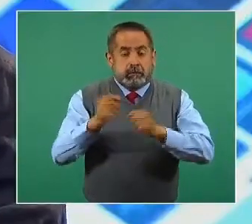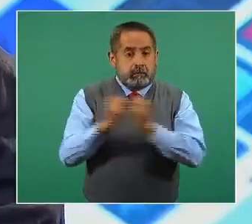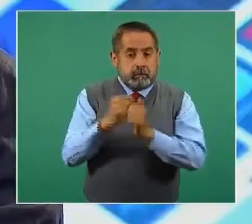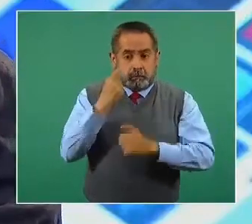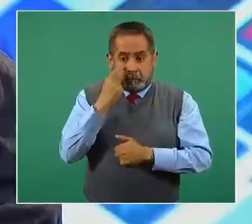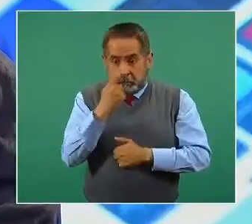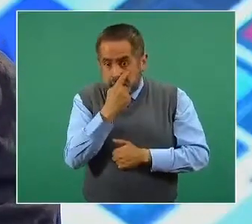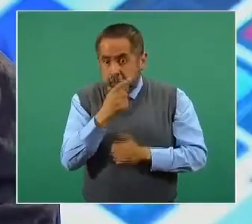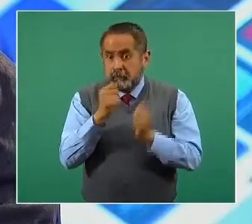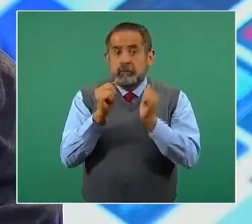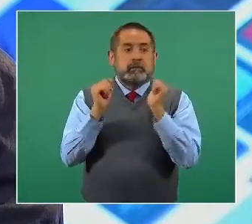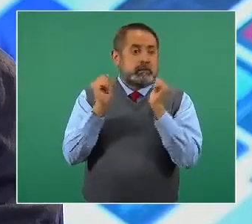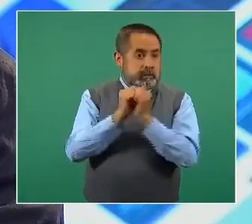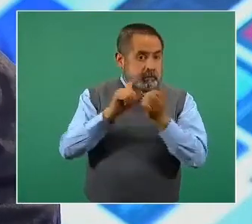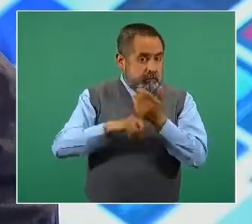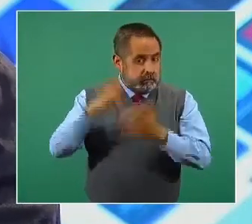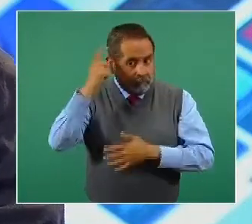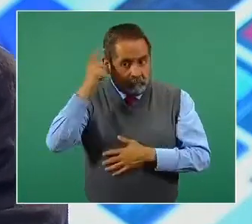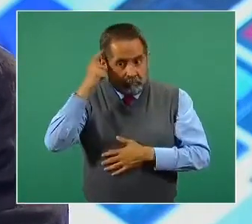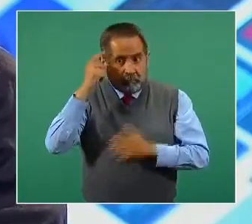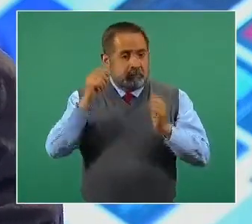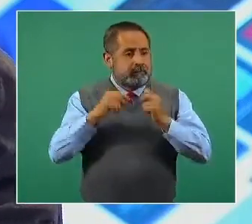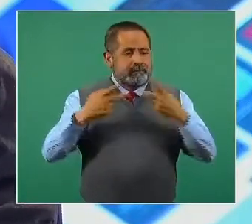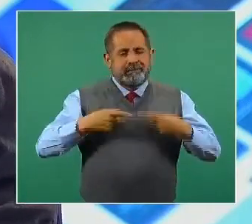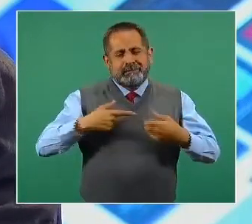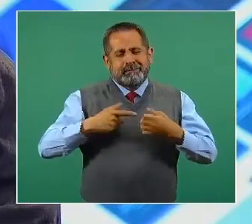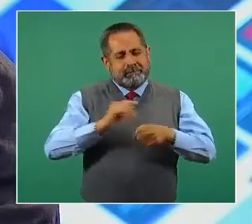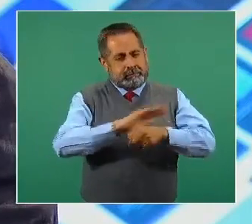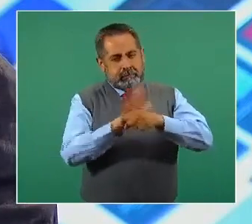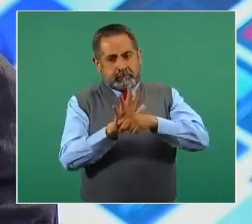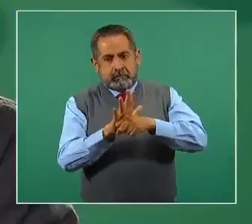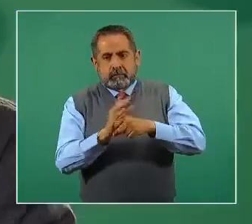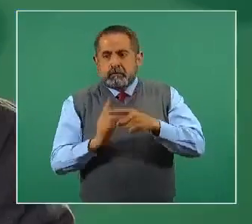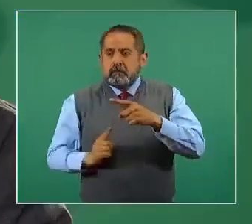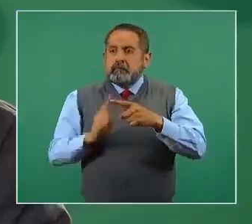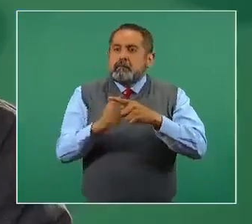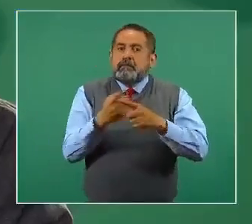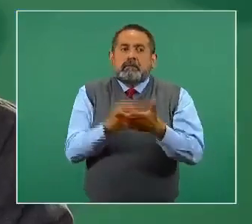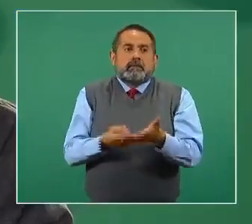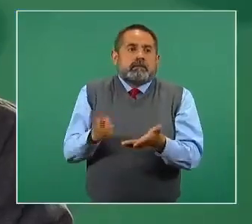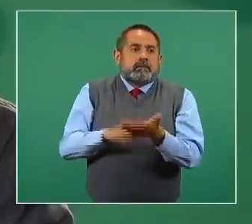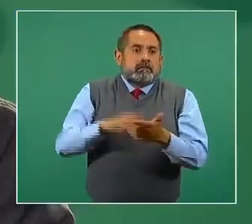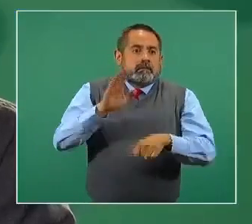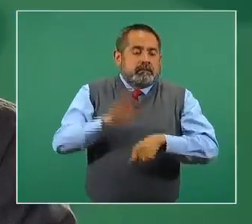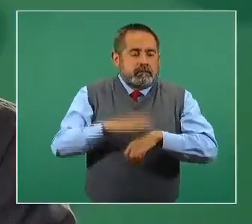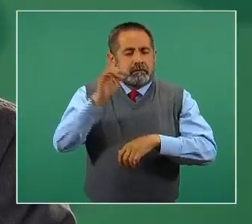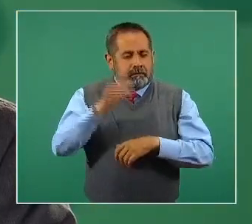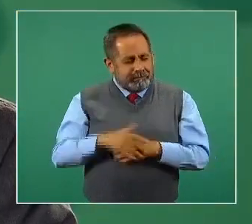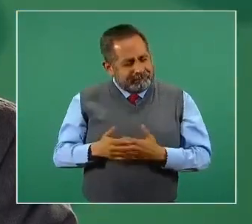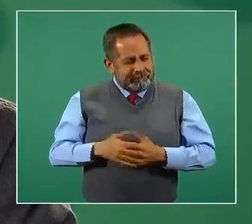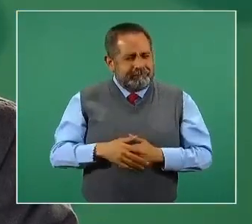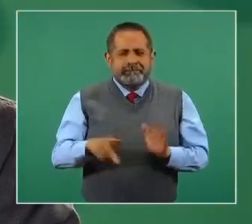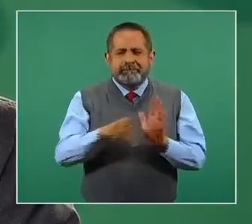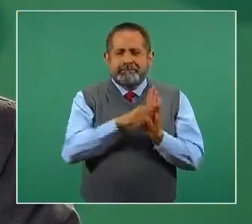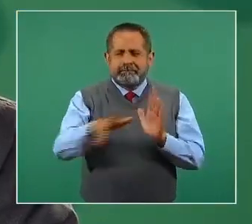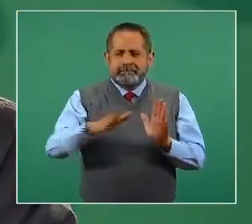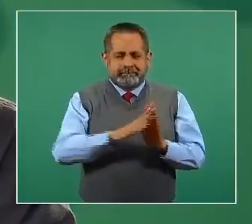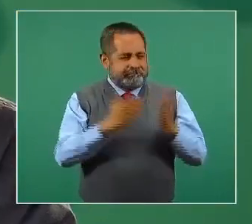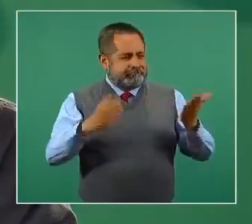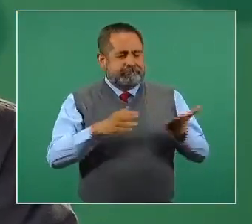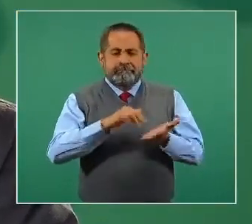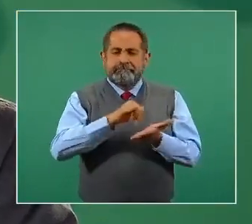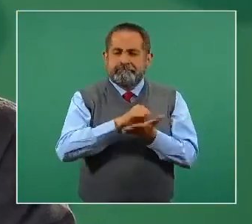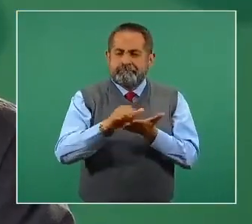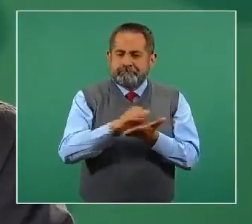del cerebro en personas que tienen COVID. Esta noticia, la primera fuente de la que lo vimos fue el periódico New York